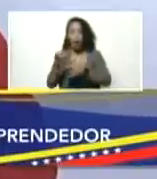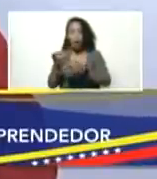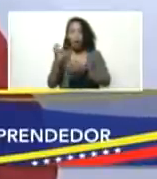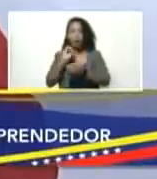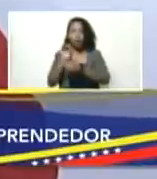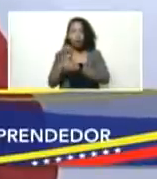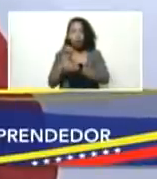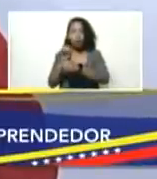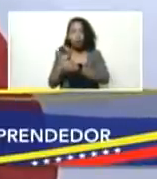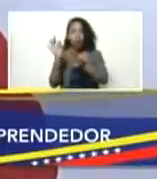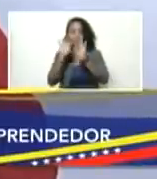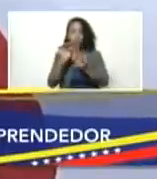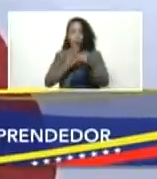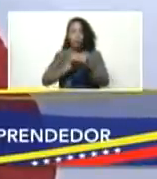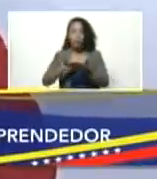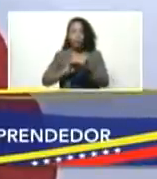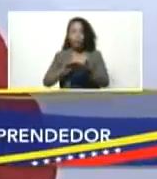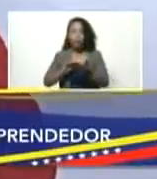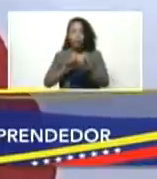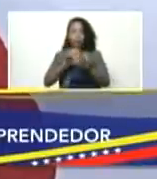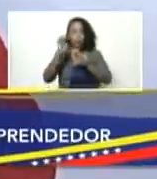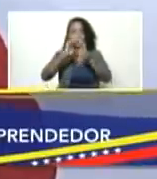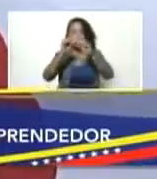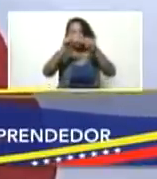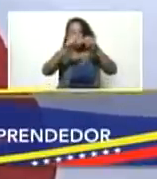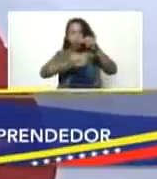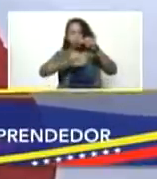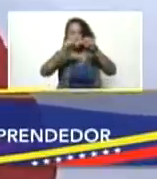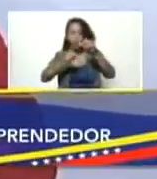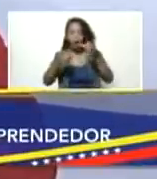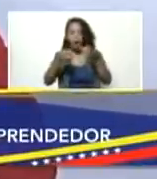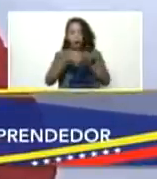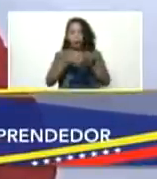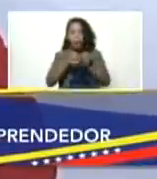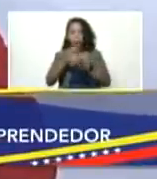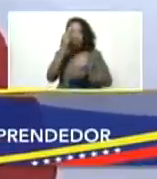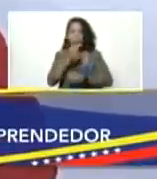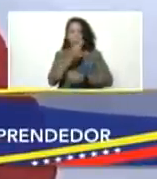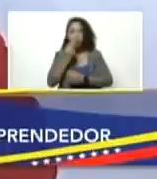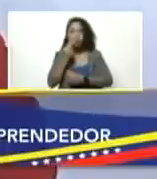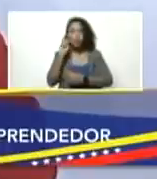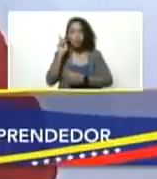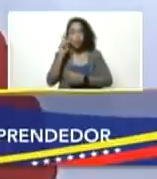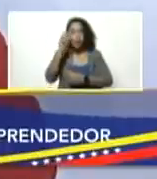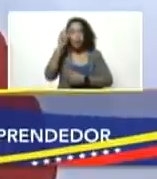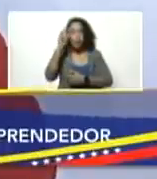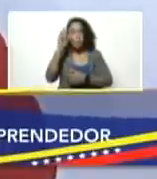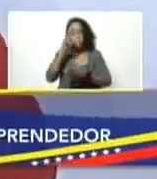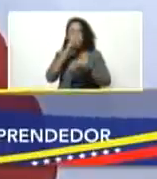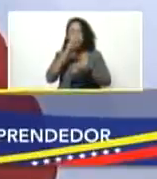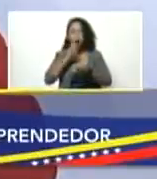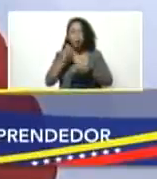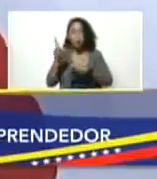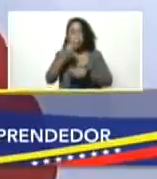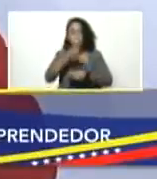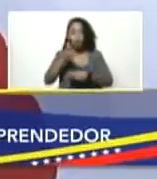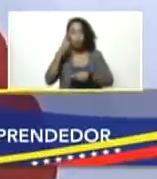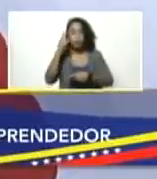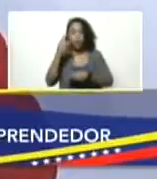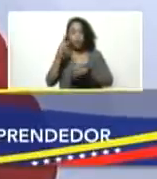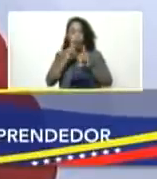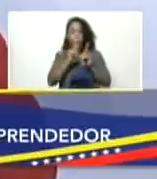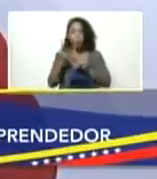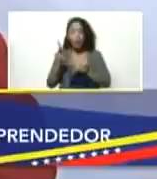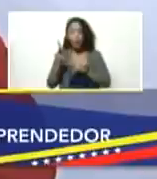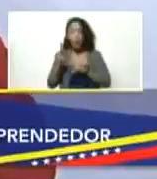los recaudos de manera digital. Lo evaluamos con un equipo comprometido del banco y ahí le vamos dando nuestros planes de financiamiento.